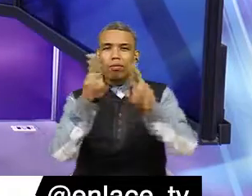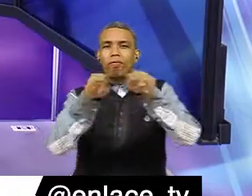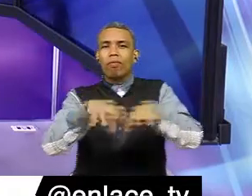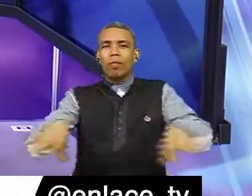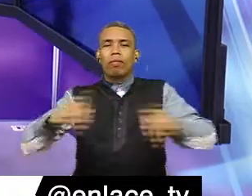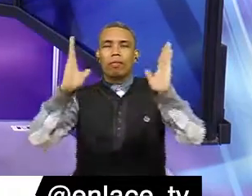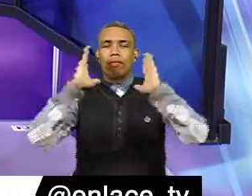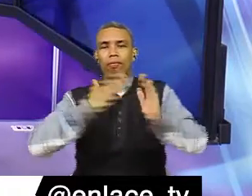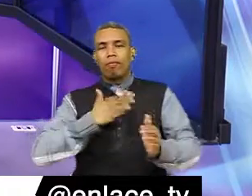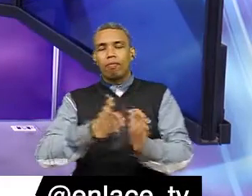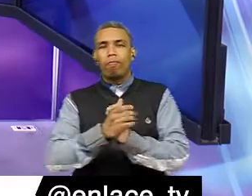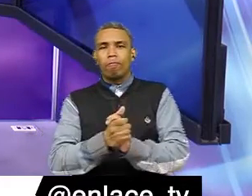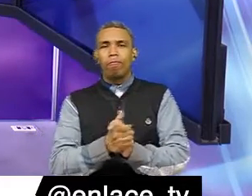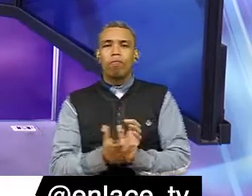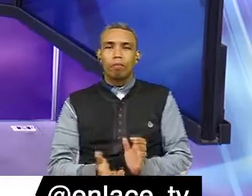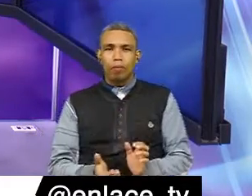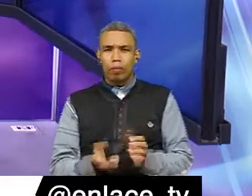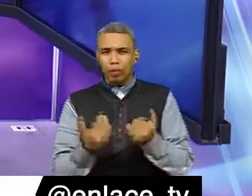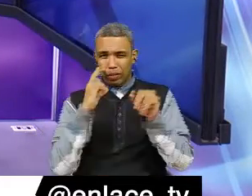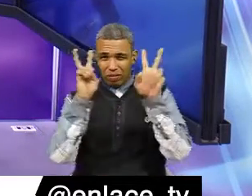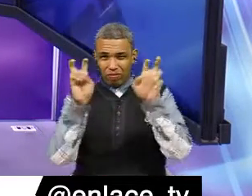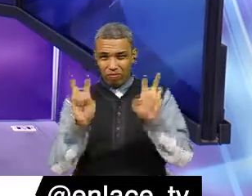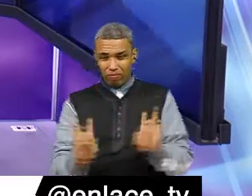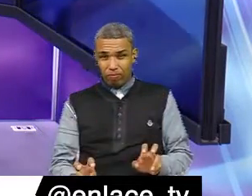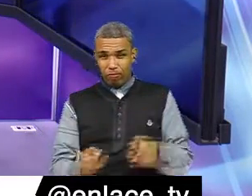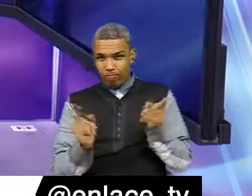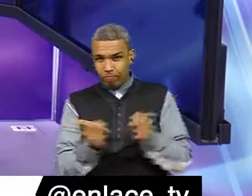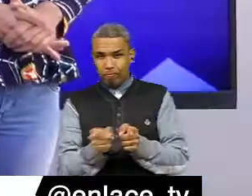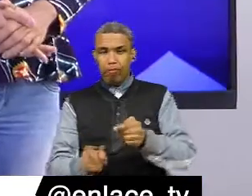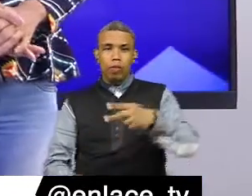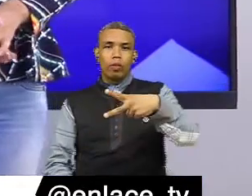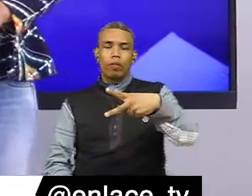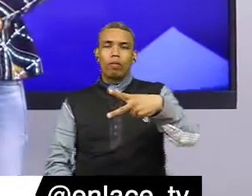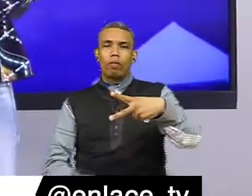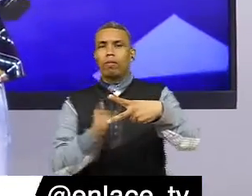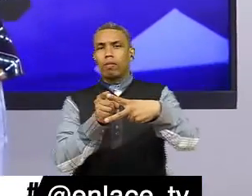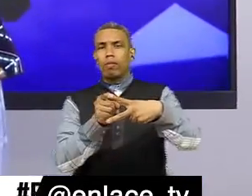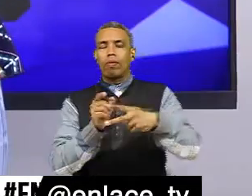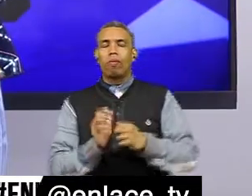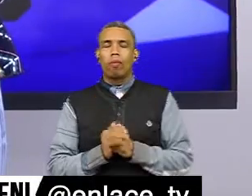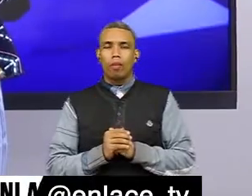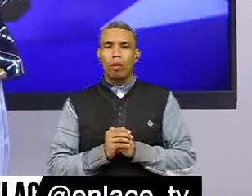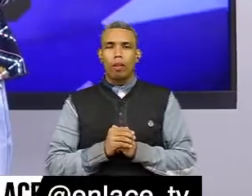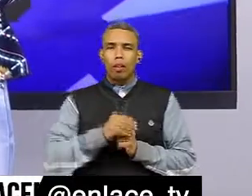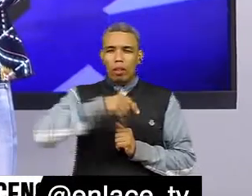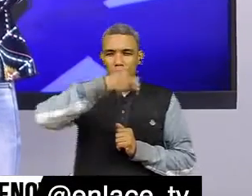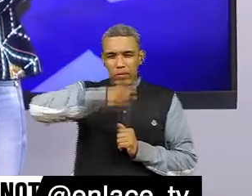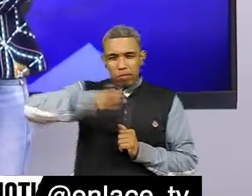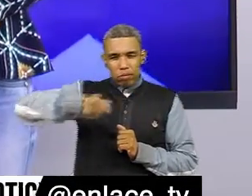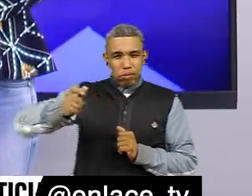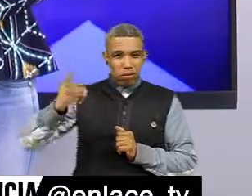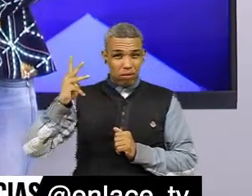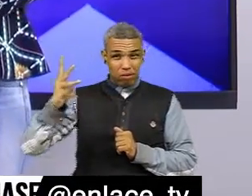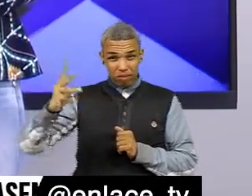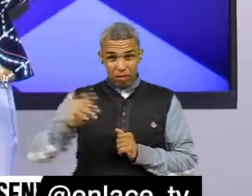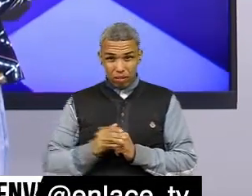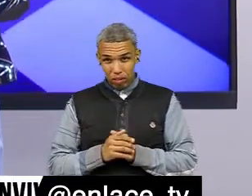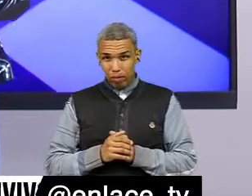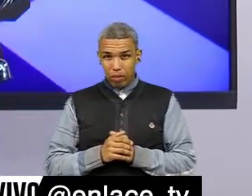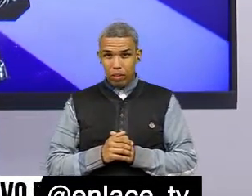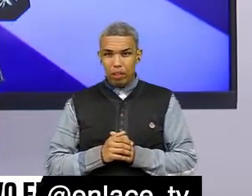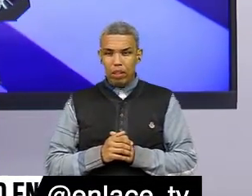www.enlacetelevisión.com. A continuación los invito para que conozcamos nuestros titulares. Tres hombres resultaron heridos en un hecho violento registrado